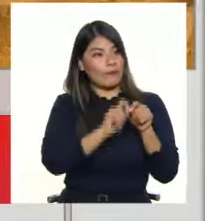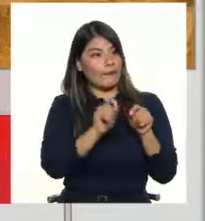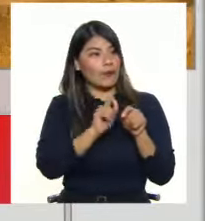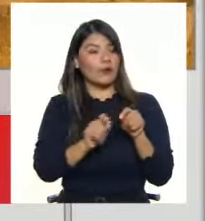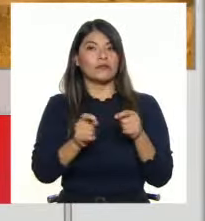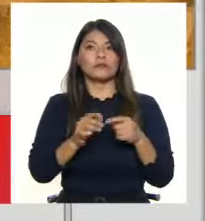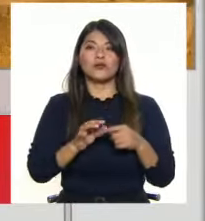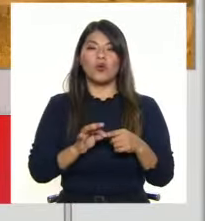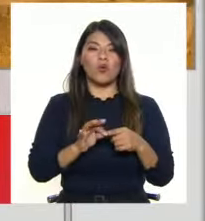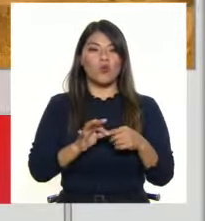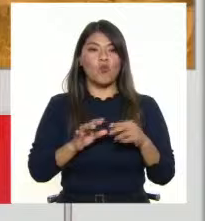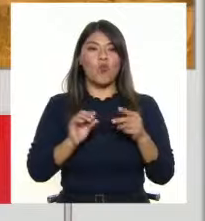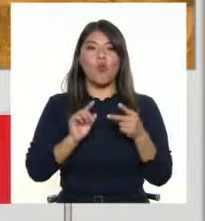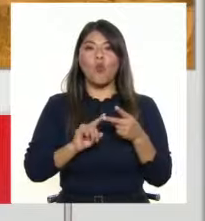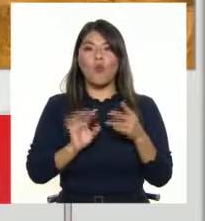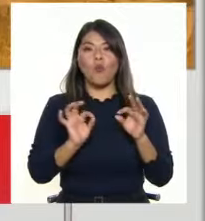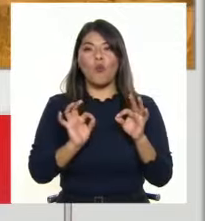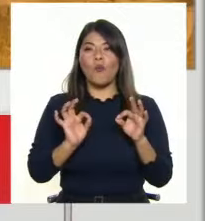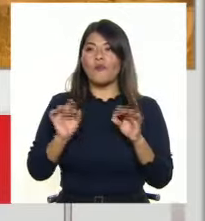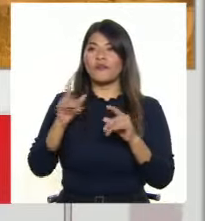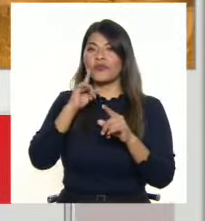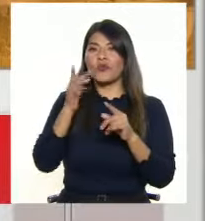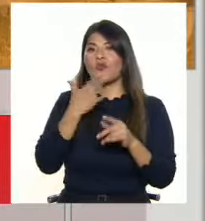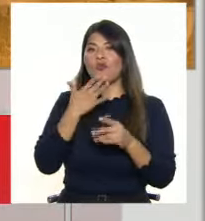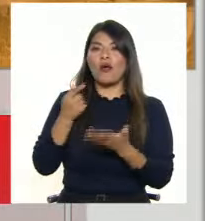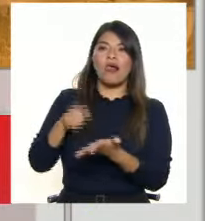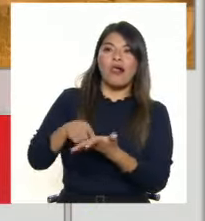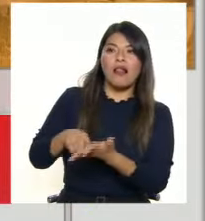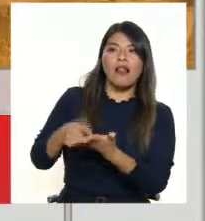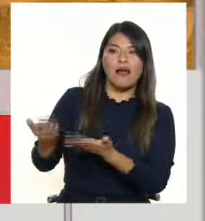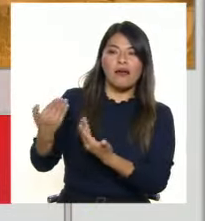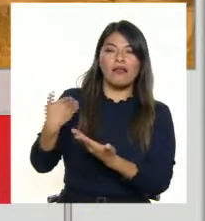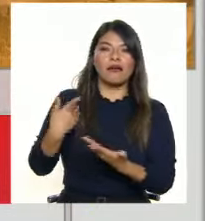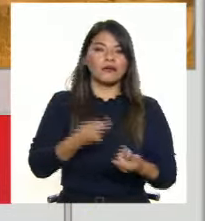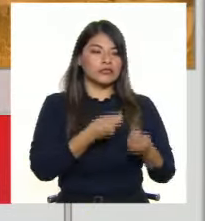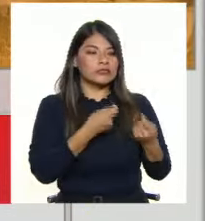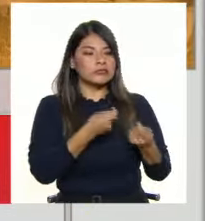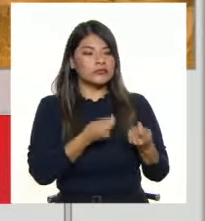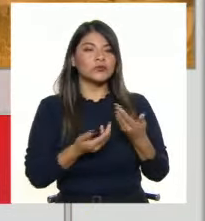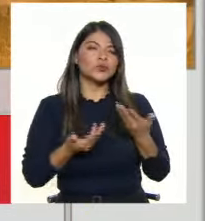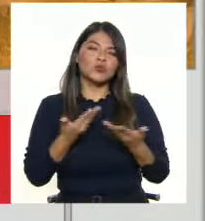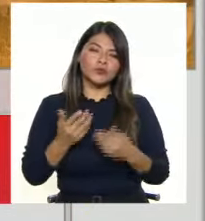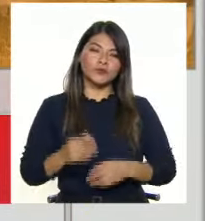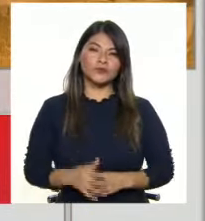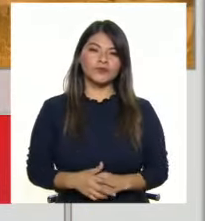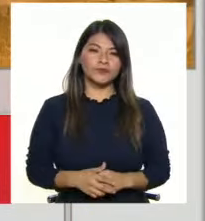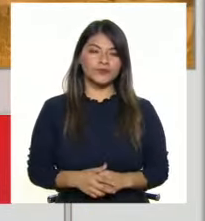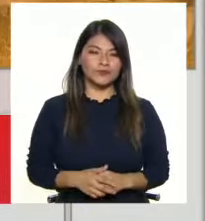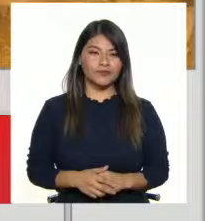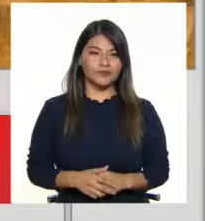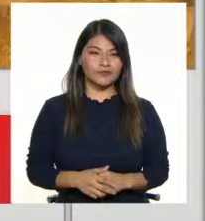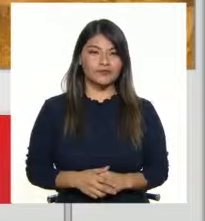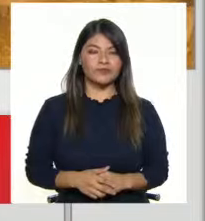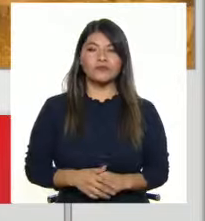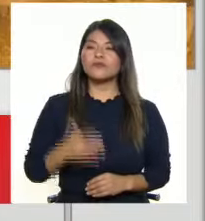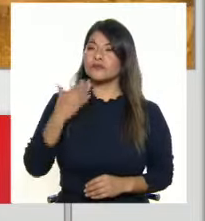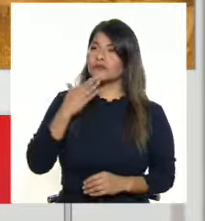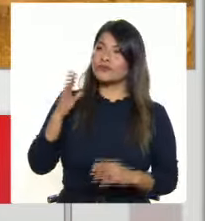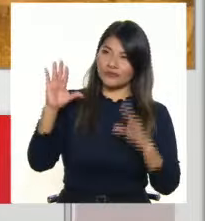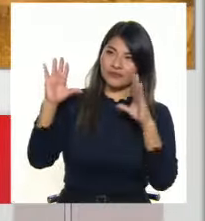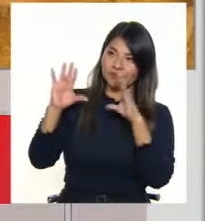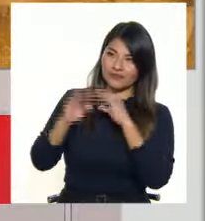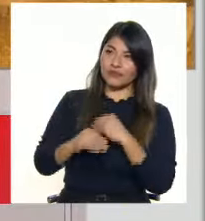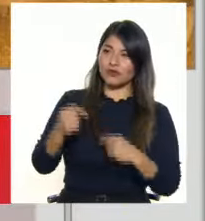por parte o alguien te cobraba cupos o te quería cobrar cupos, ¿cómo es la situación? Sí, buenas noches. Yo